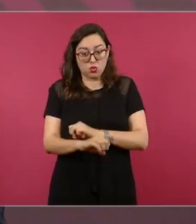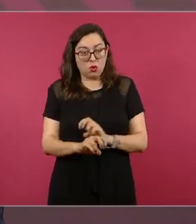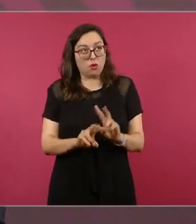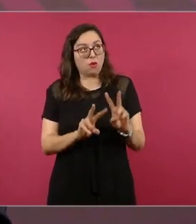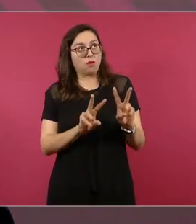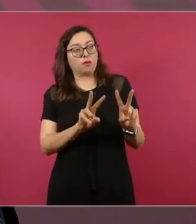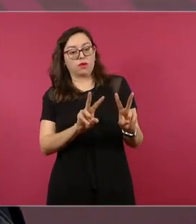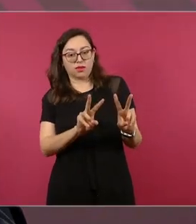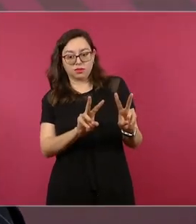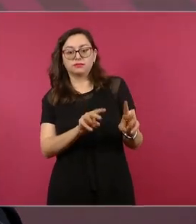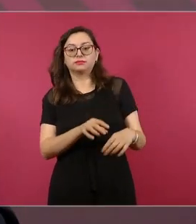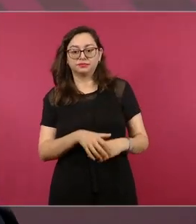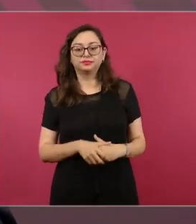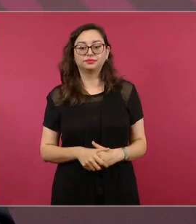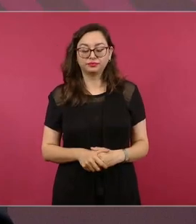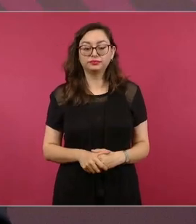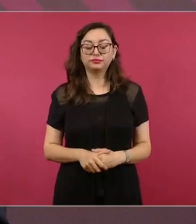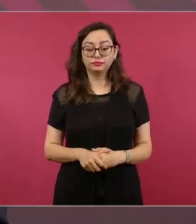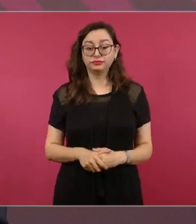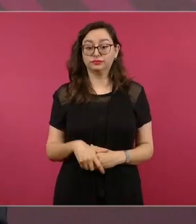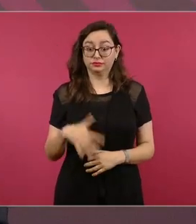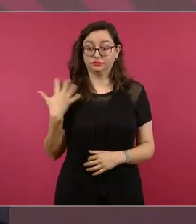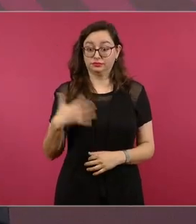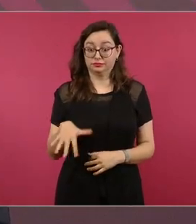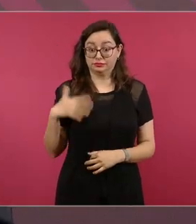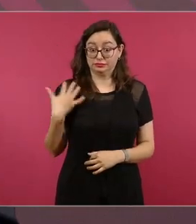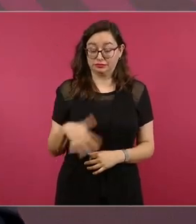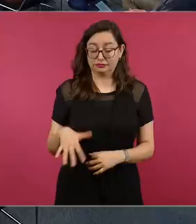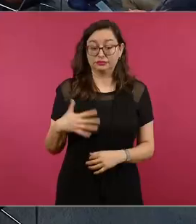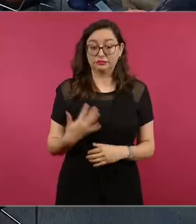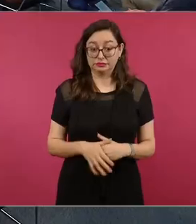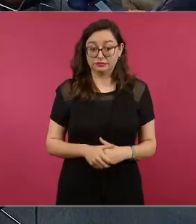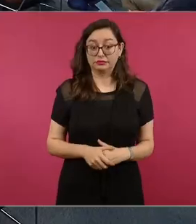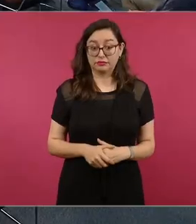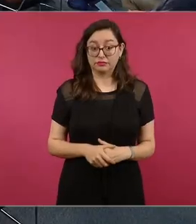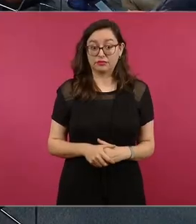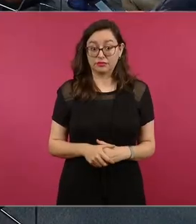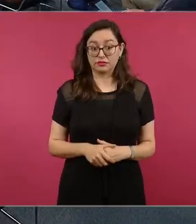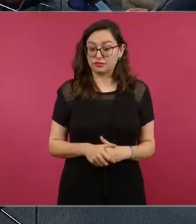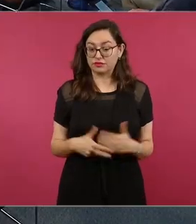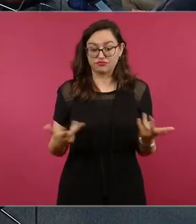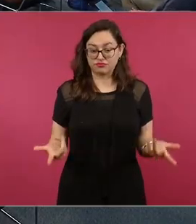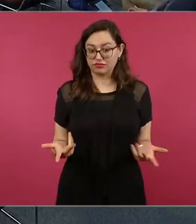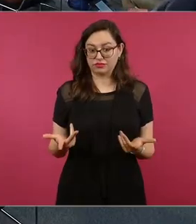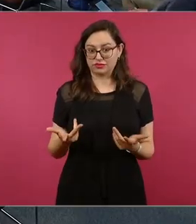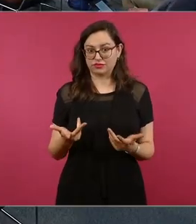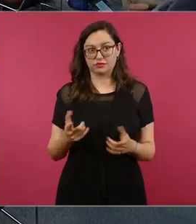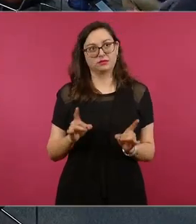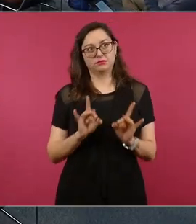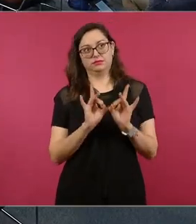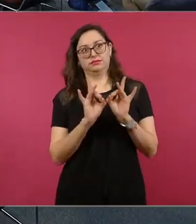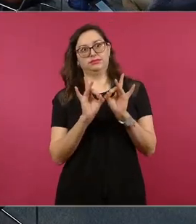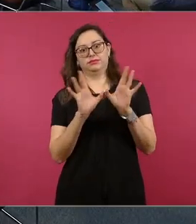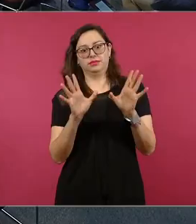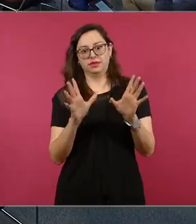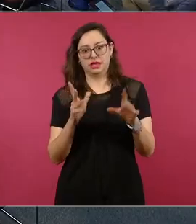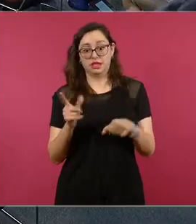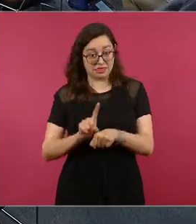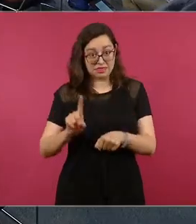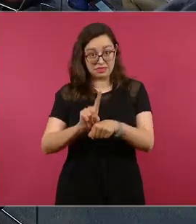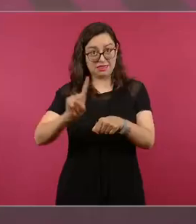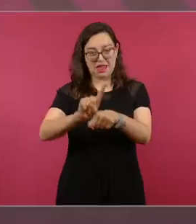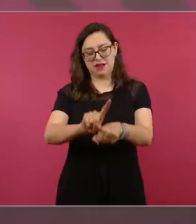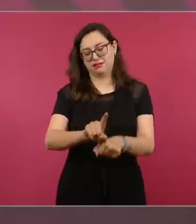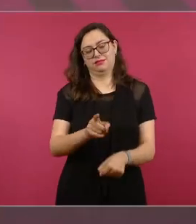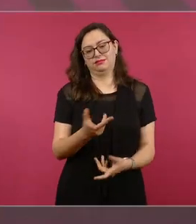mejor y es algo que no se ve todos los días entonces